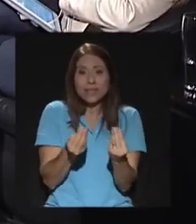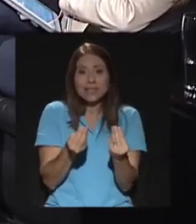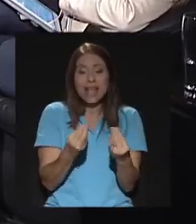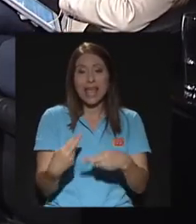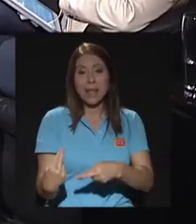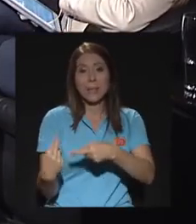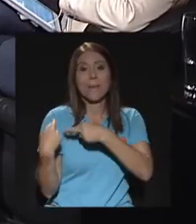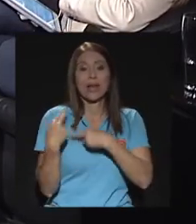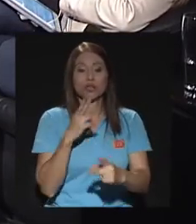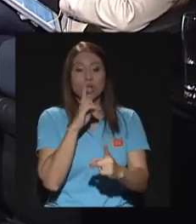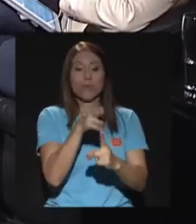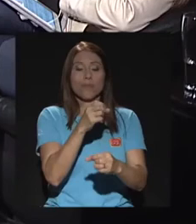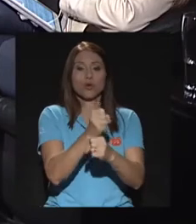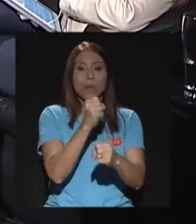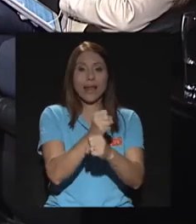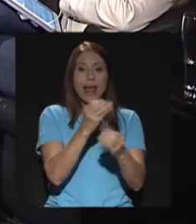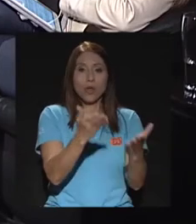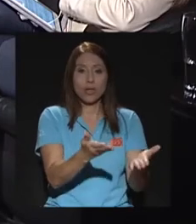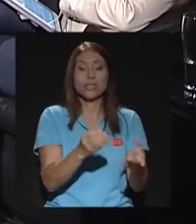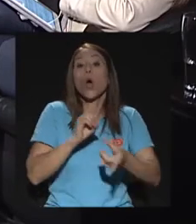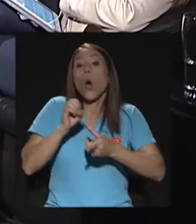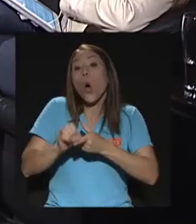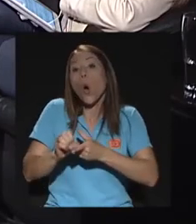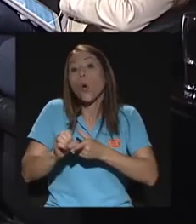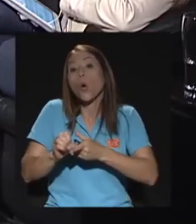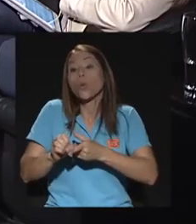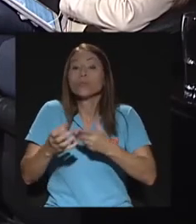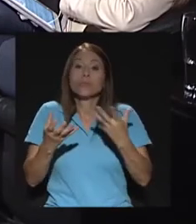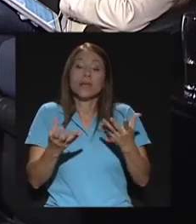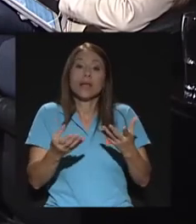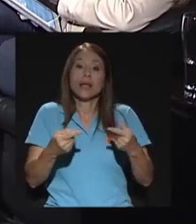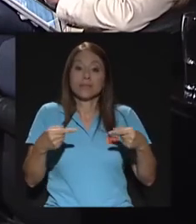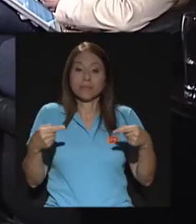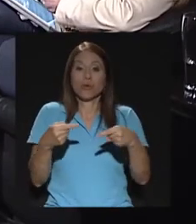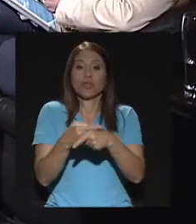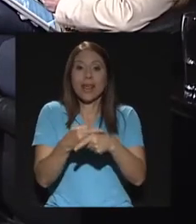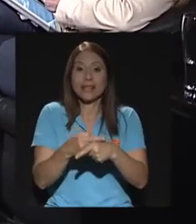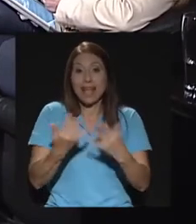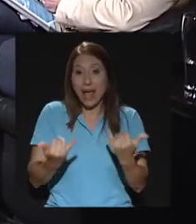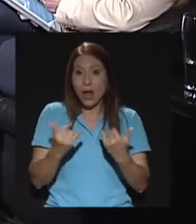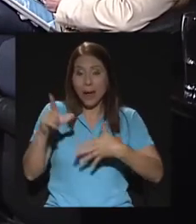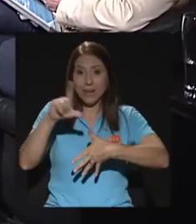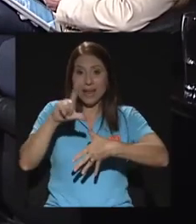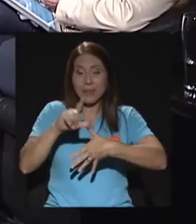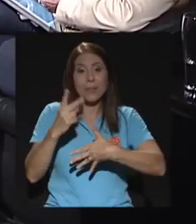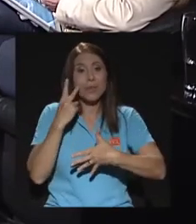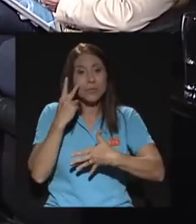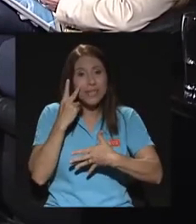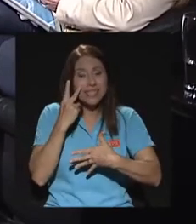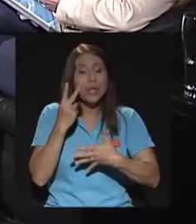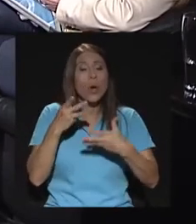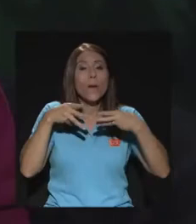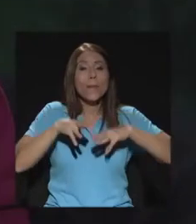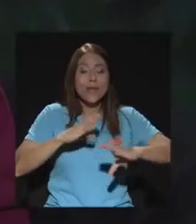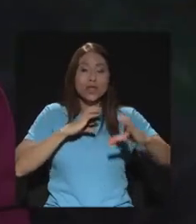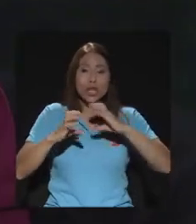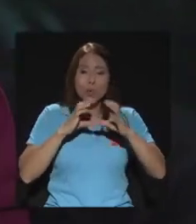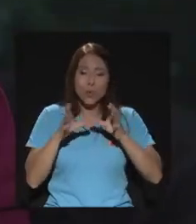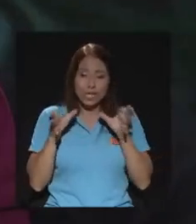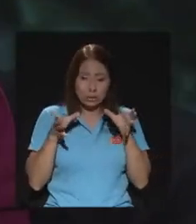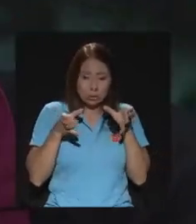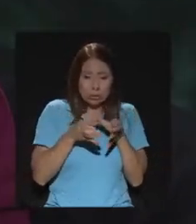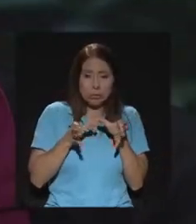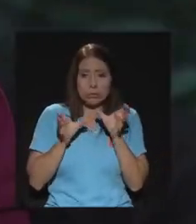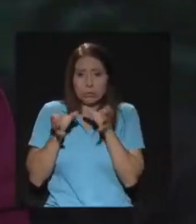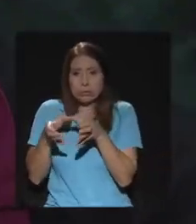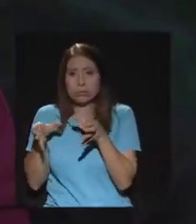o propiedades cruzadas. Hoy en América Latina hemos visto una profundización de la concentración mediática ligada mucho